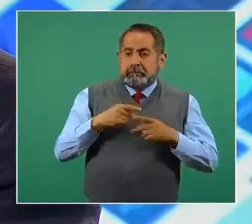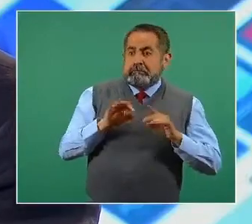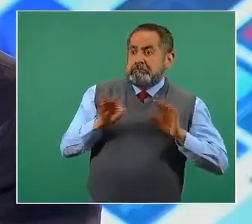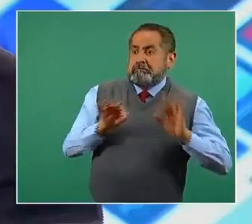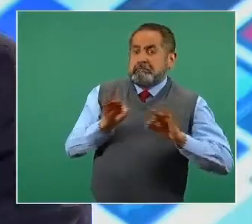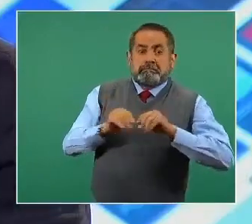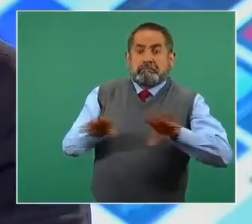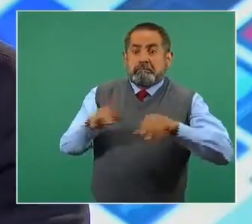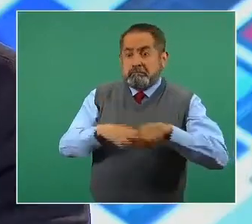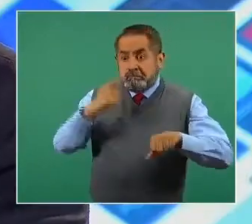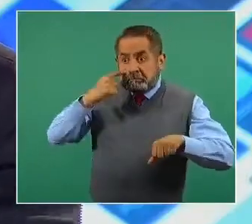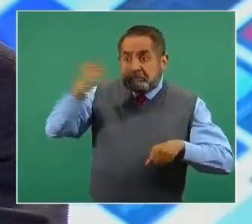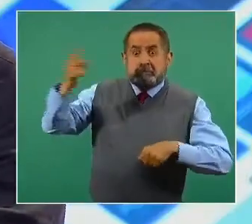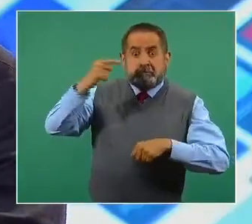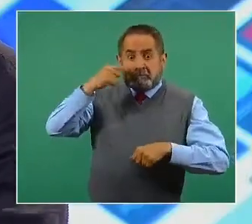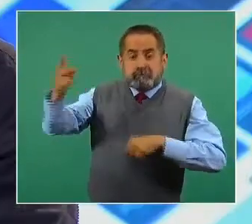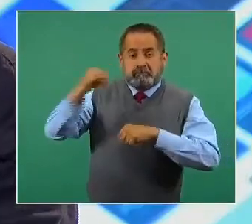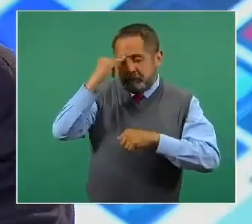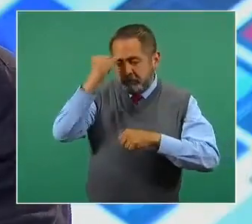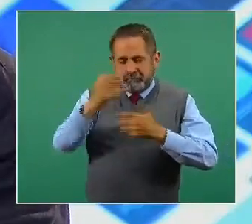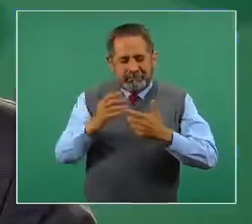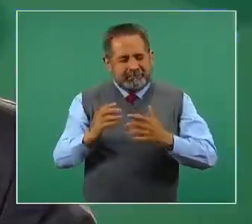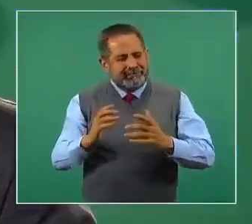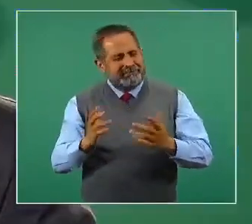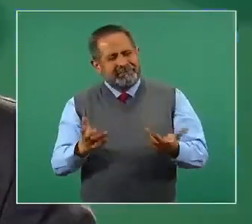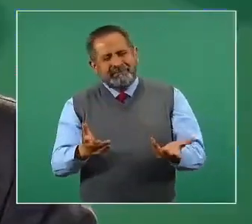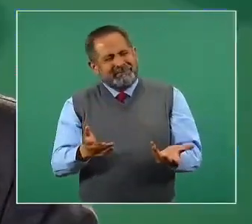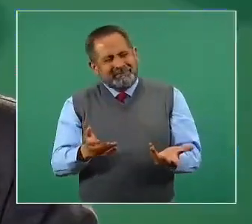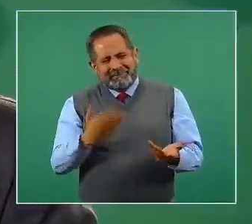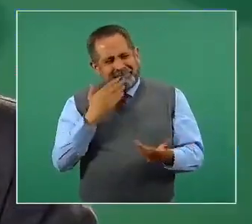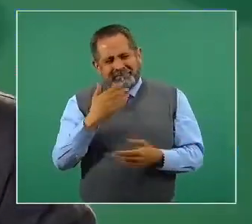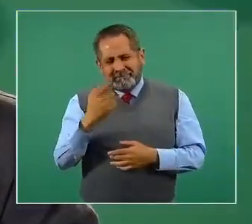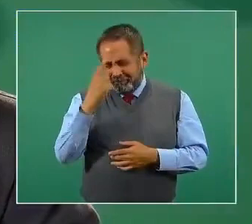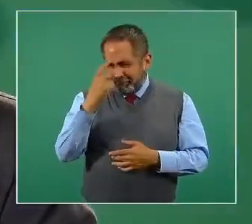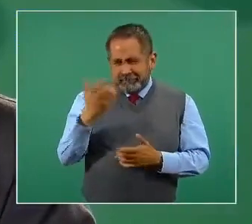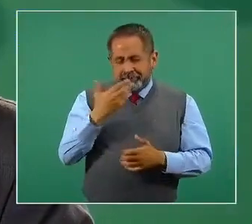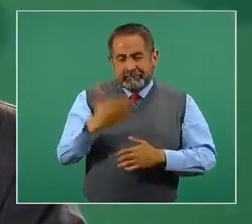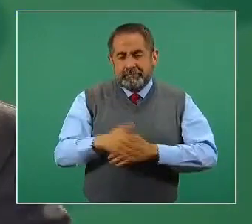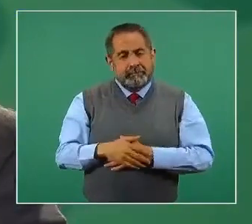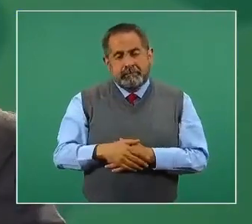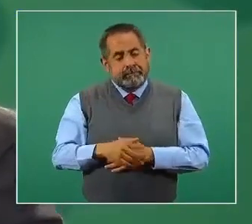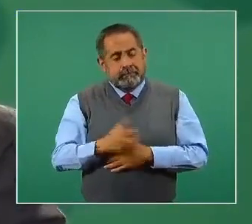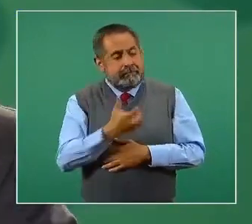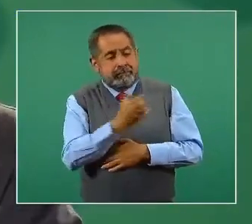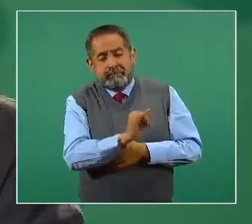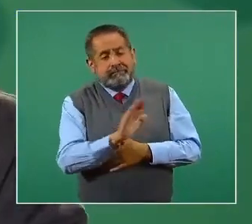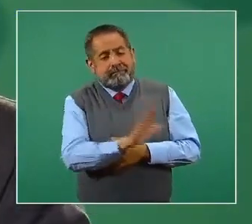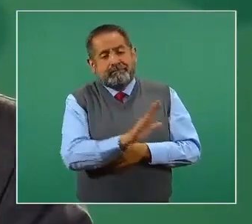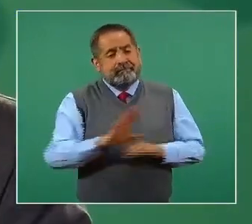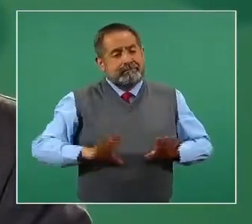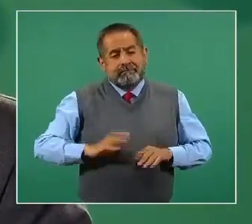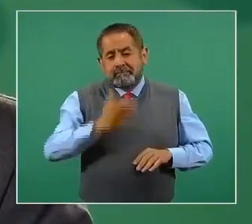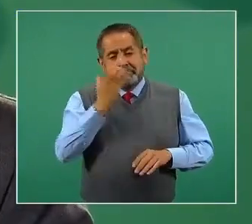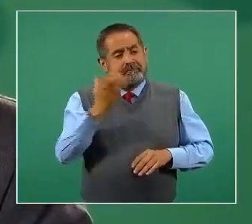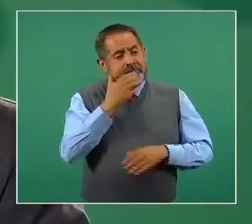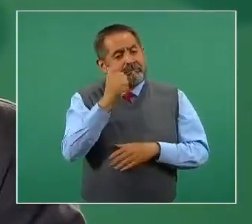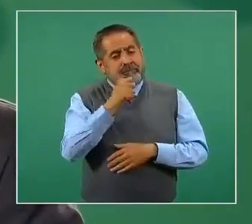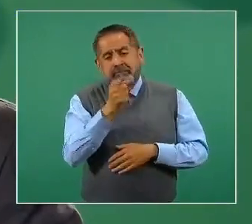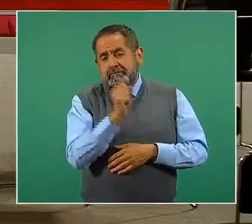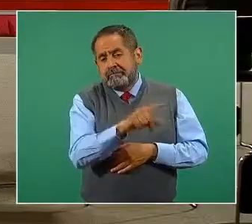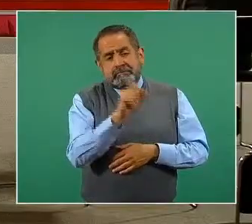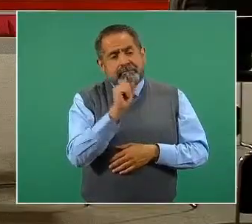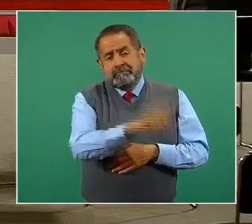población para que le oriente a la población para hacer algo. Pero es el estilo editorial de ese periódico en